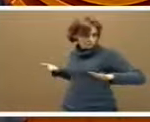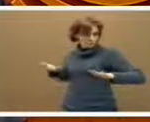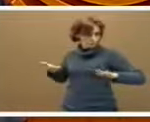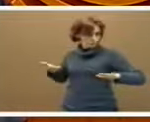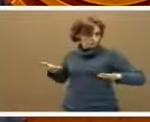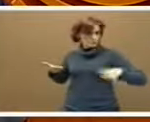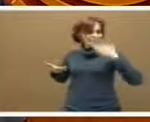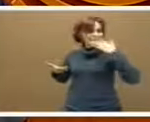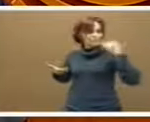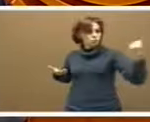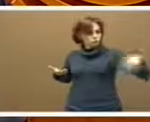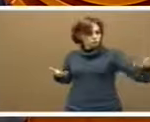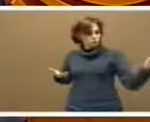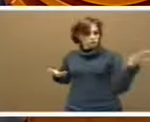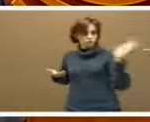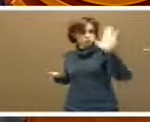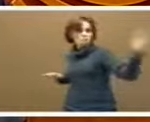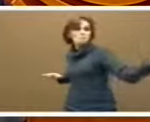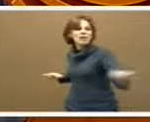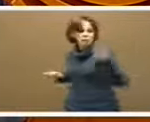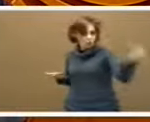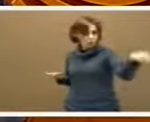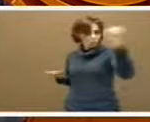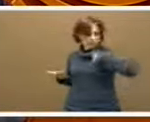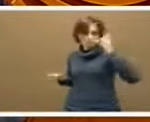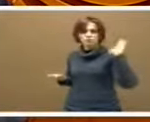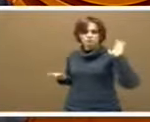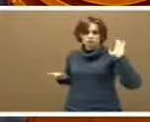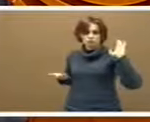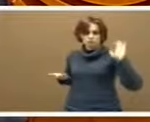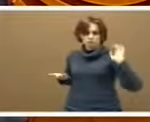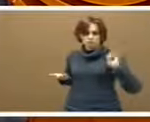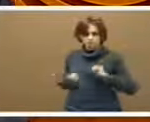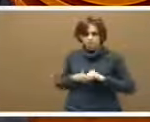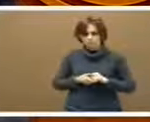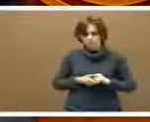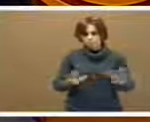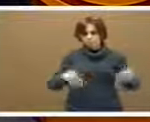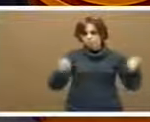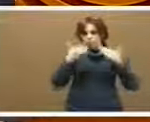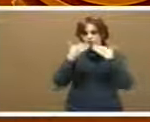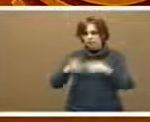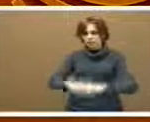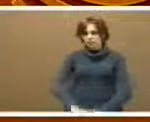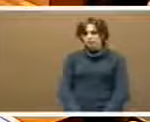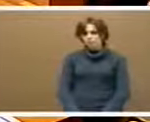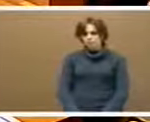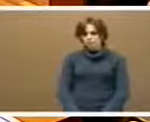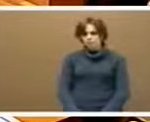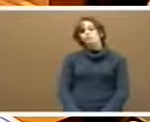necesario, siempre que se mejore la cantidad que nosotros hemos puesto. Nada más. Muchas gracias.